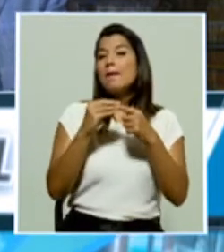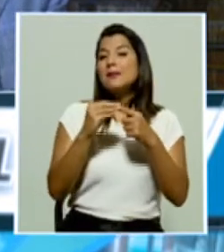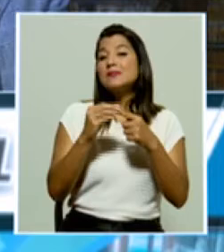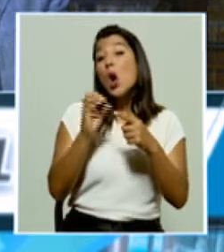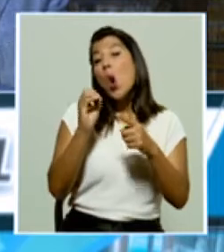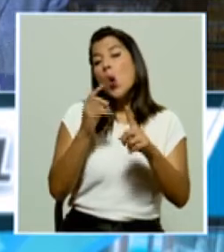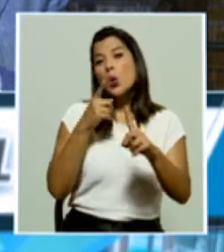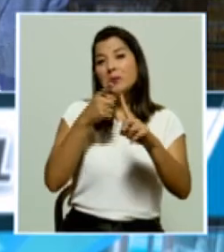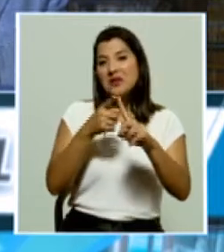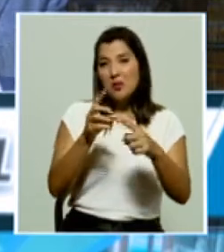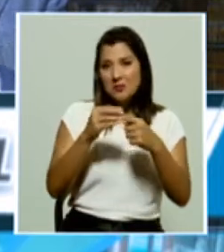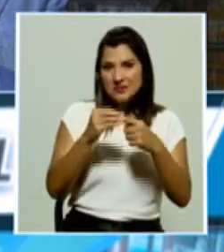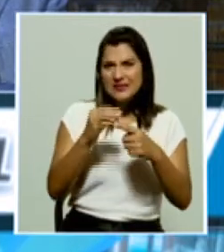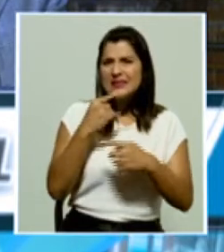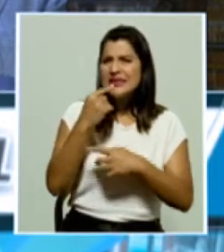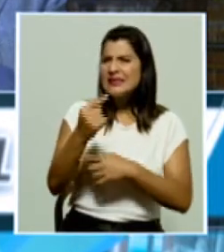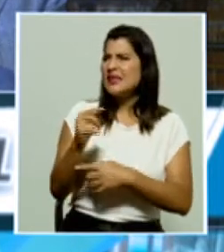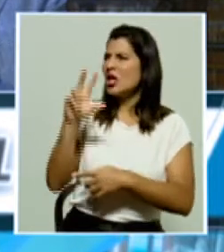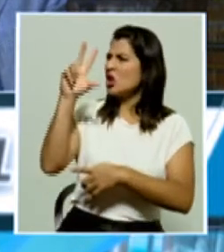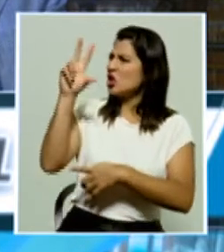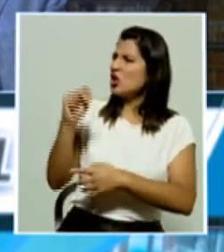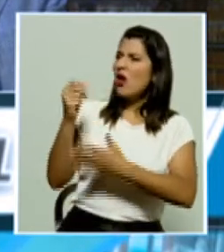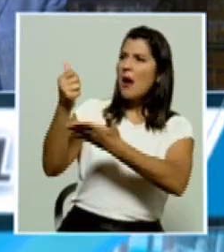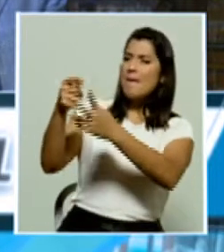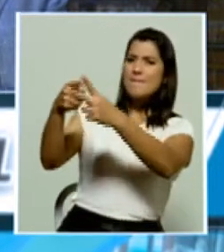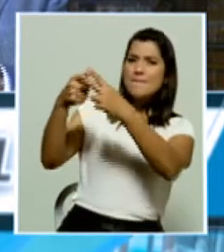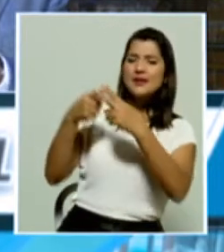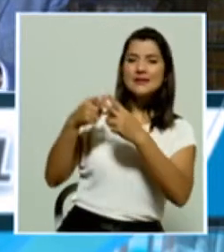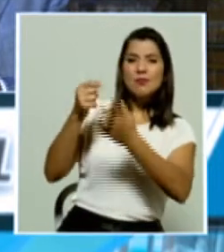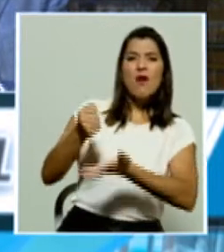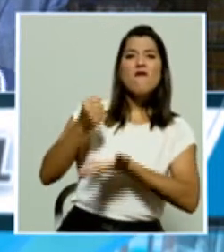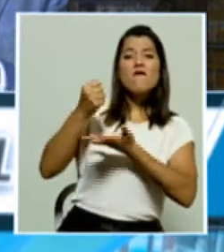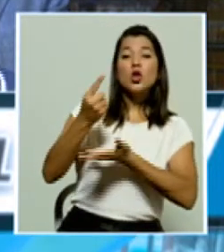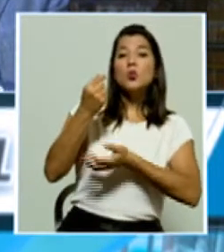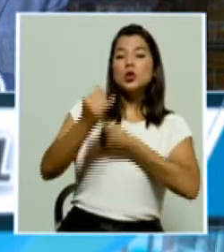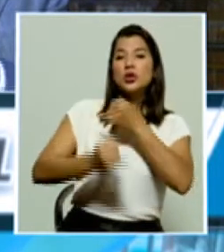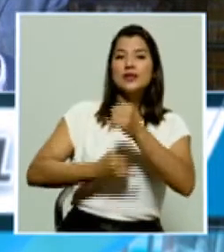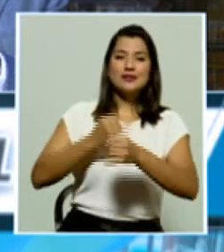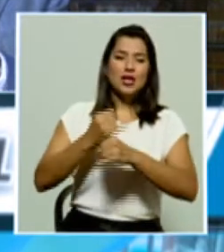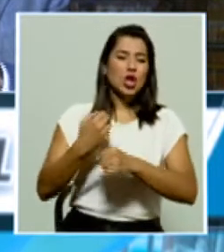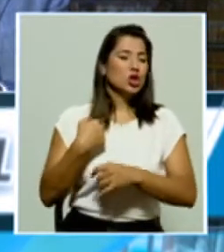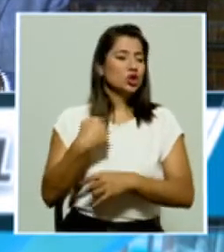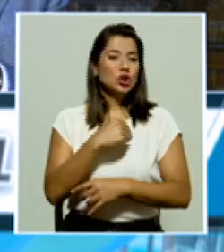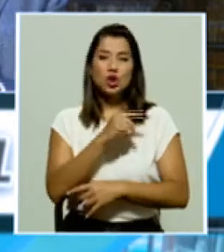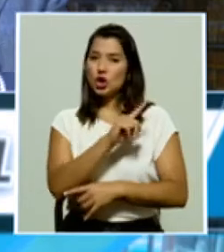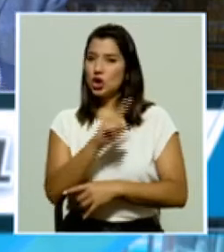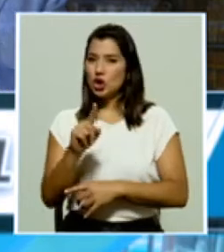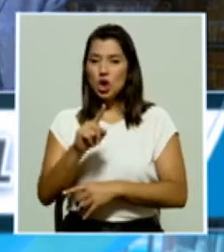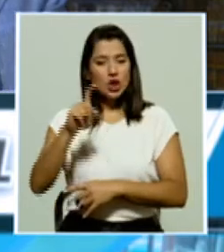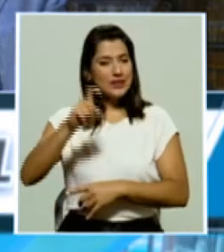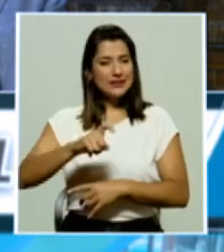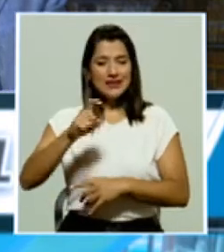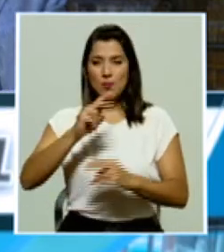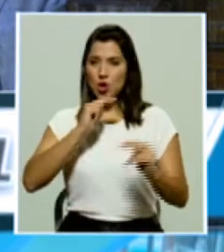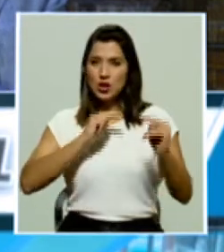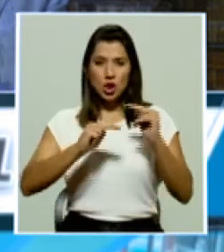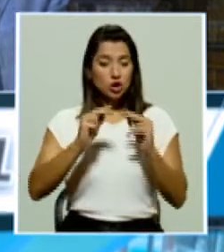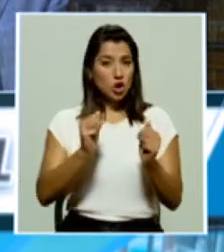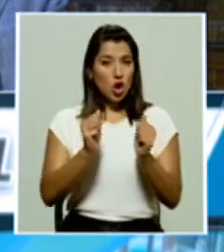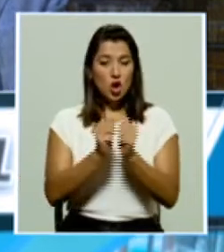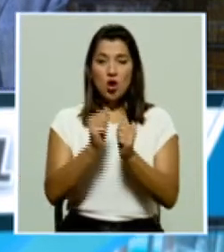decirle no al Fondo Monetario Internacional, que no requerimos una negociación con el